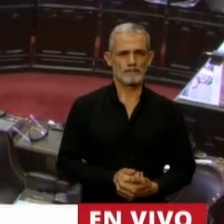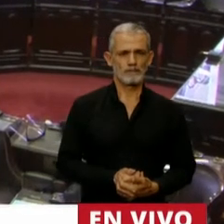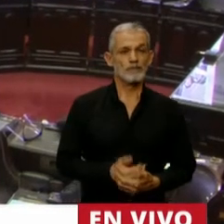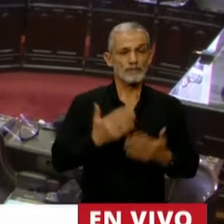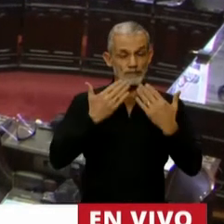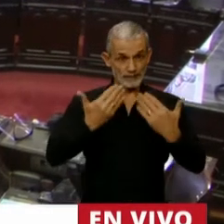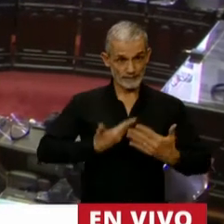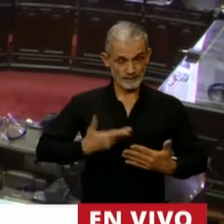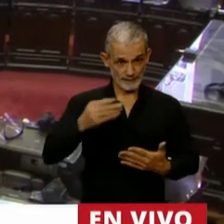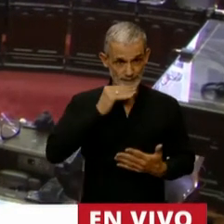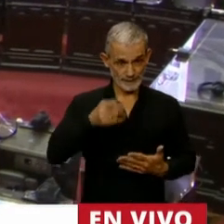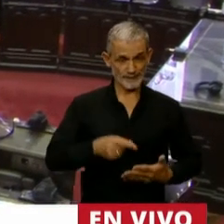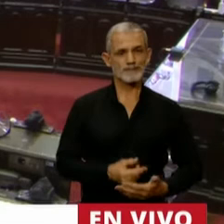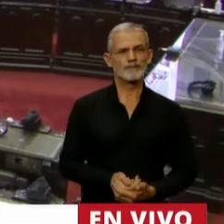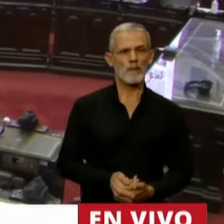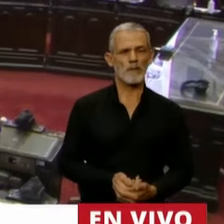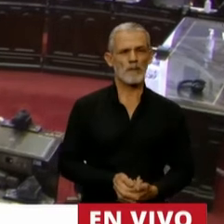Gracias, Presidente.